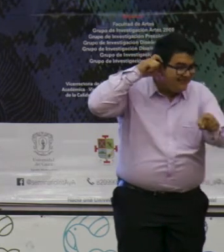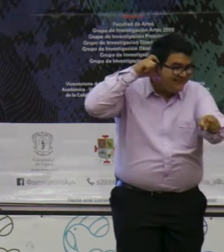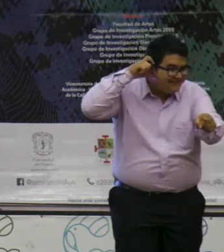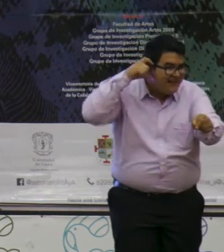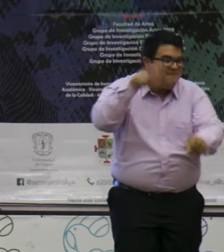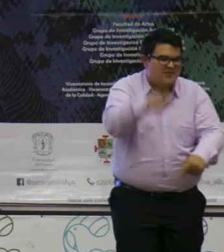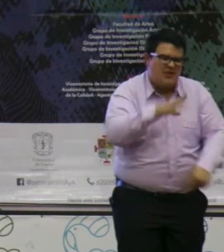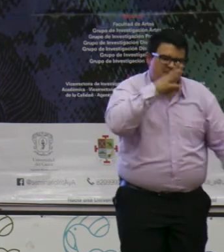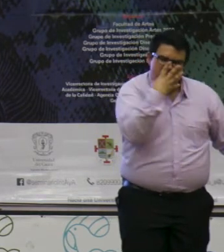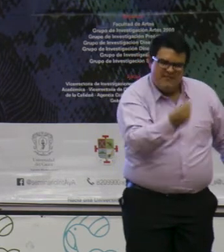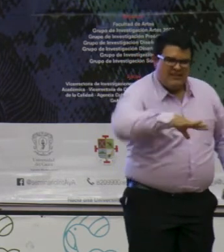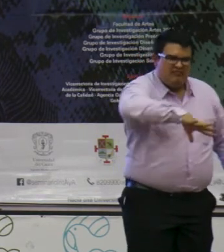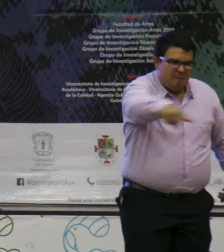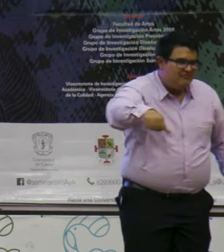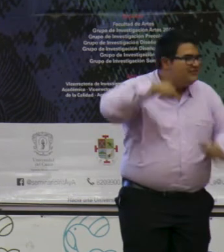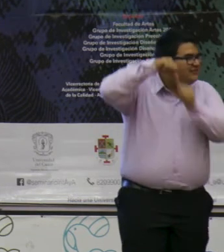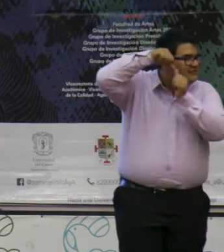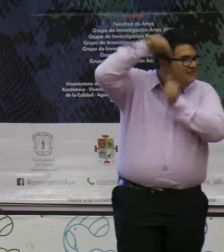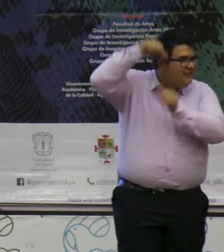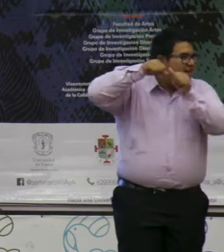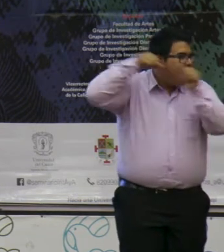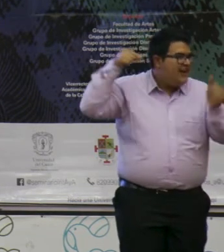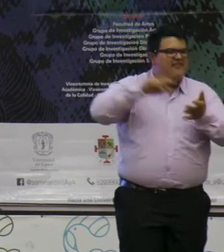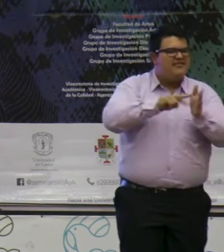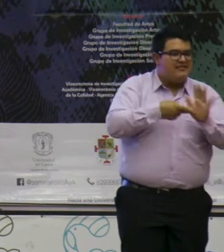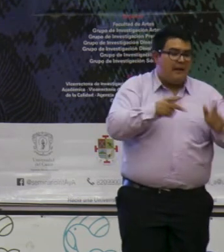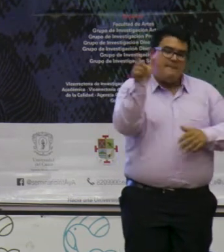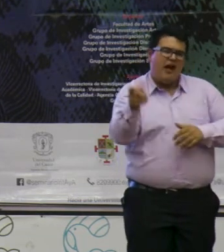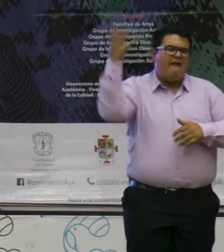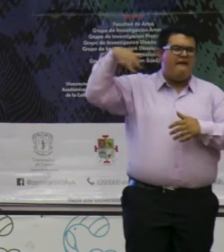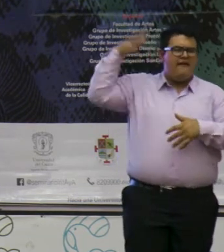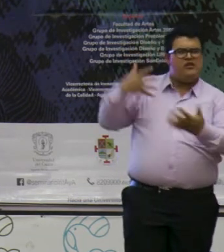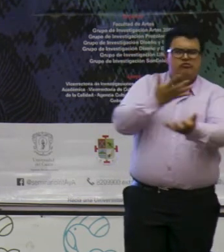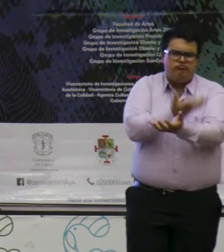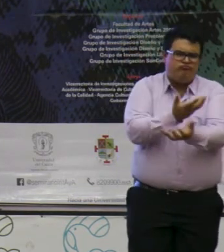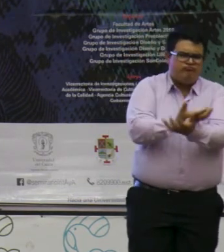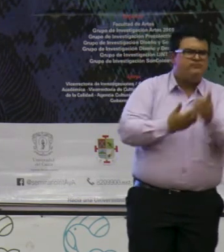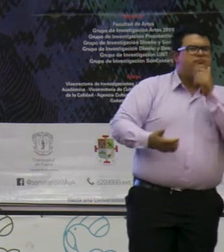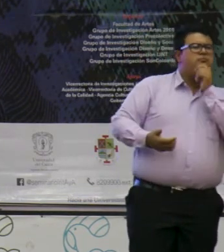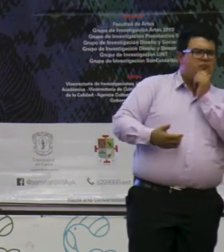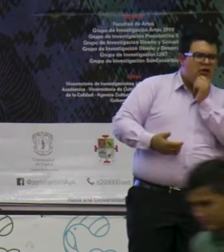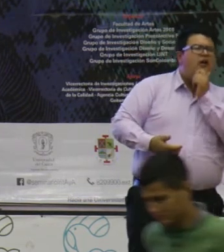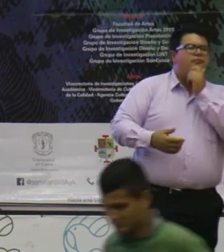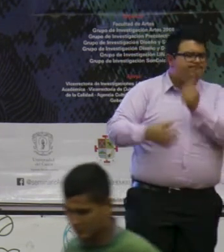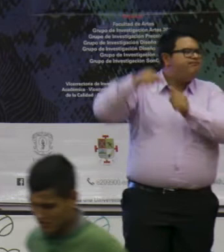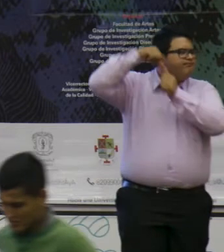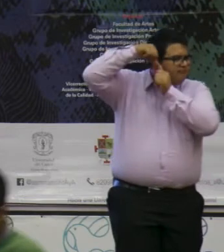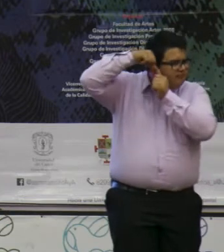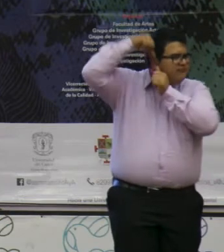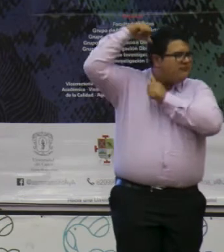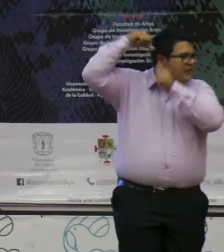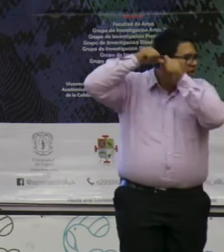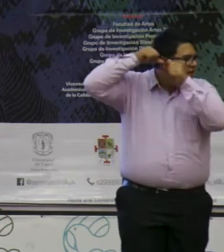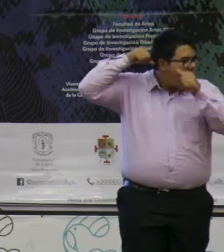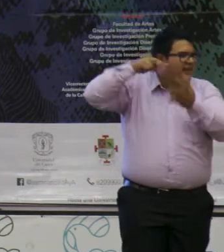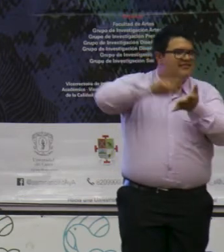estas medidas que están ahí son cierta conclusión que los científicos de la época sacaron para decir: estas son las medidas que los criminales